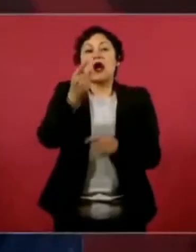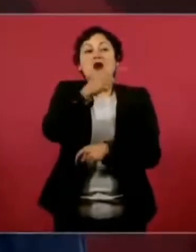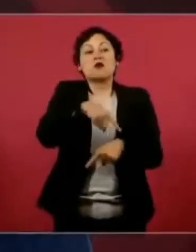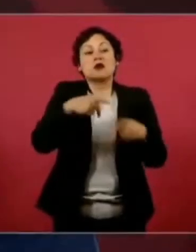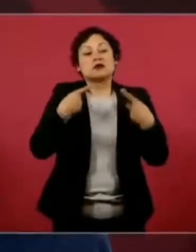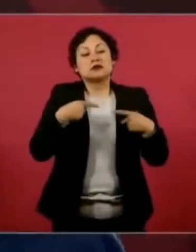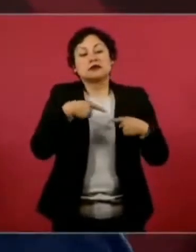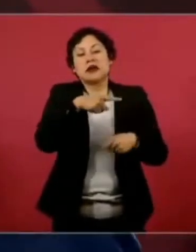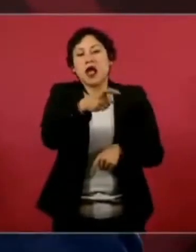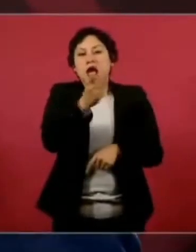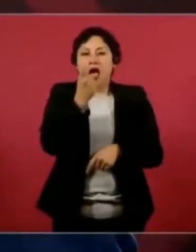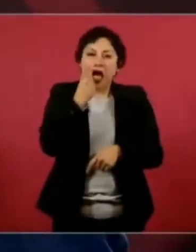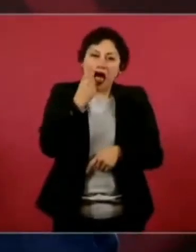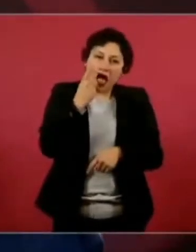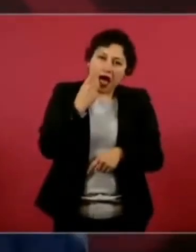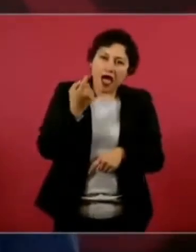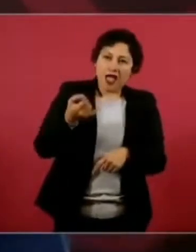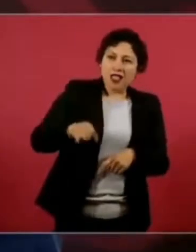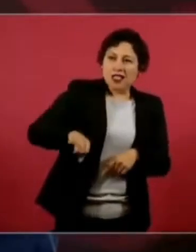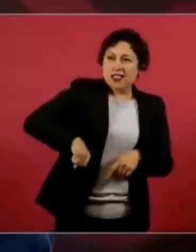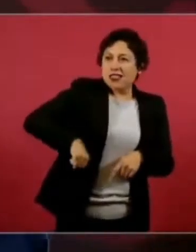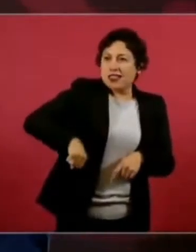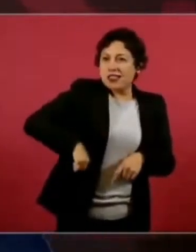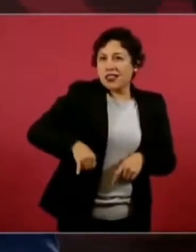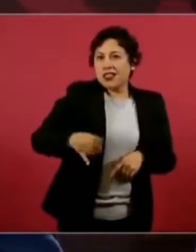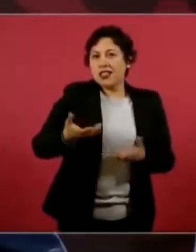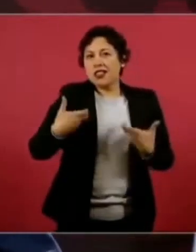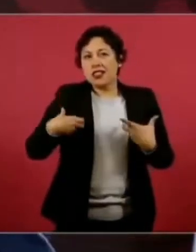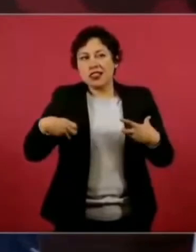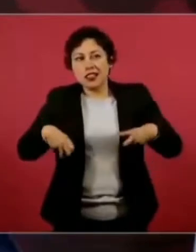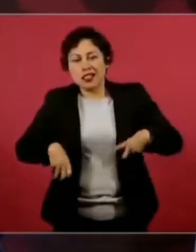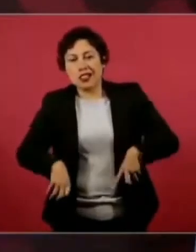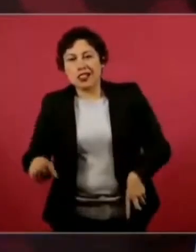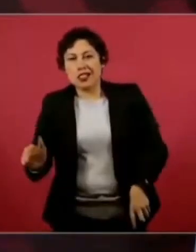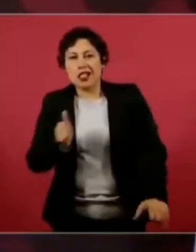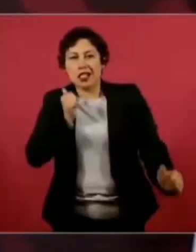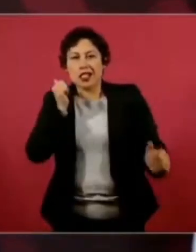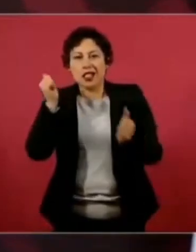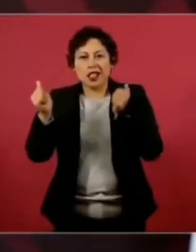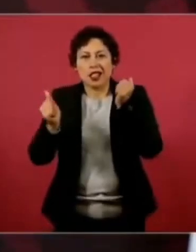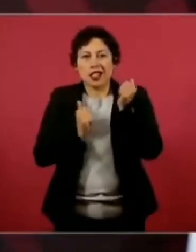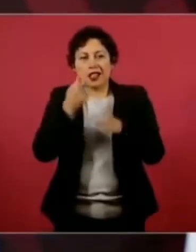solo los mueve la ambición al poder y al dinero.